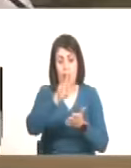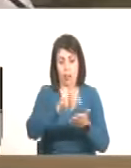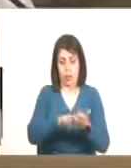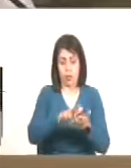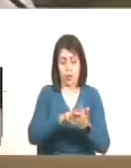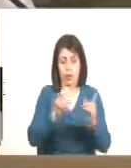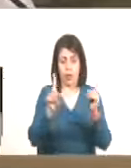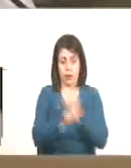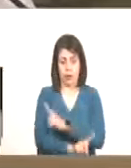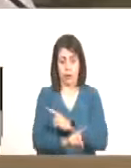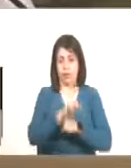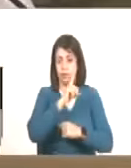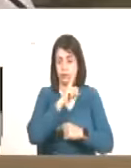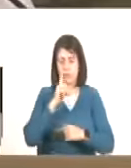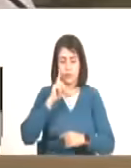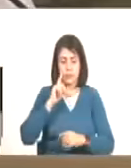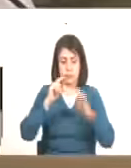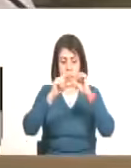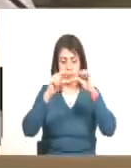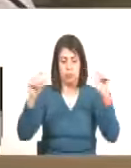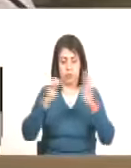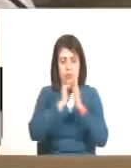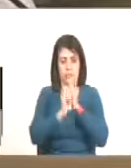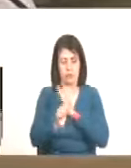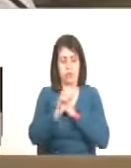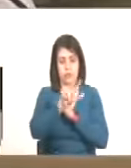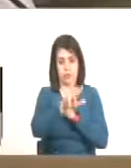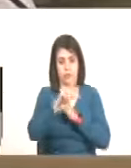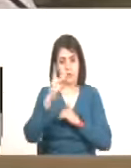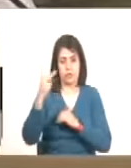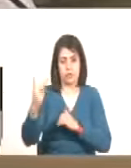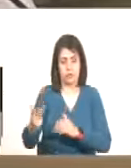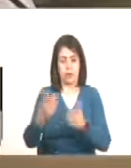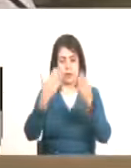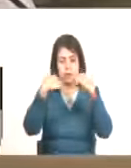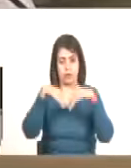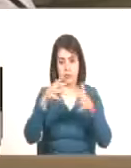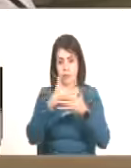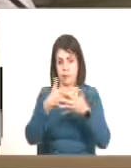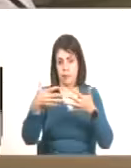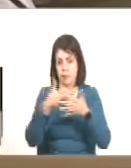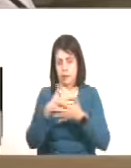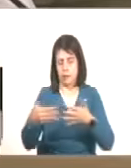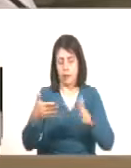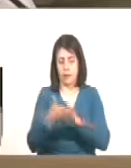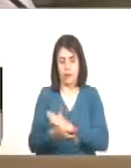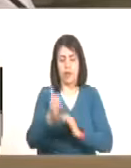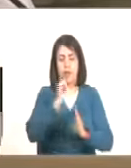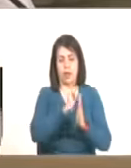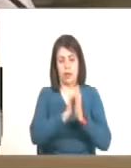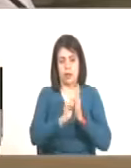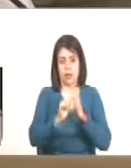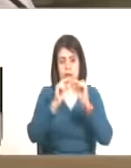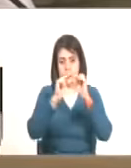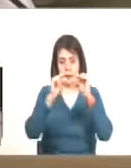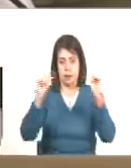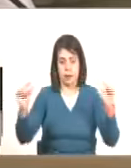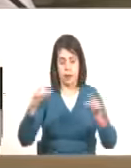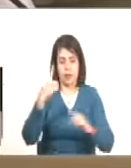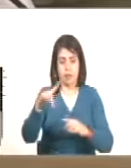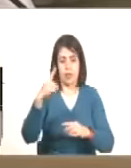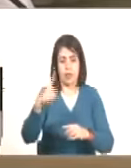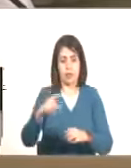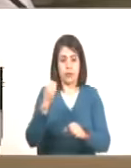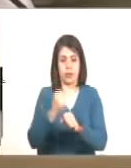con modificación la denominación del epígrafe del artículo 32, el cual queda redactado en los siguientes términos. Epígrafe.